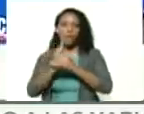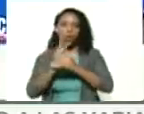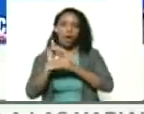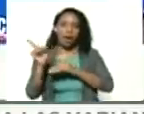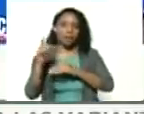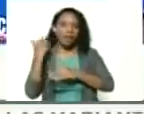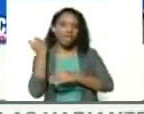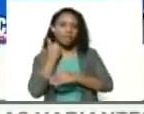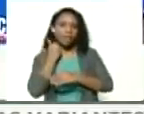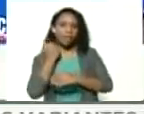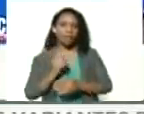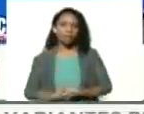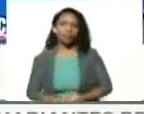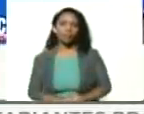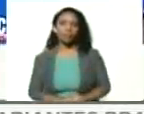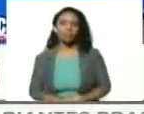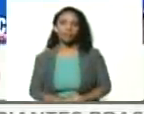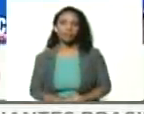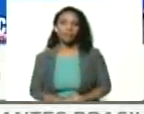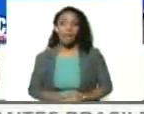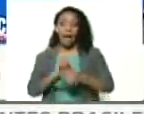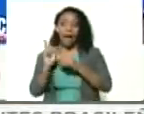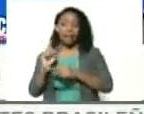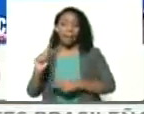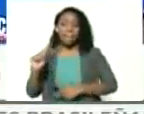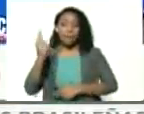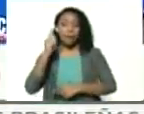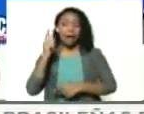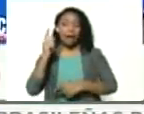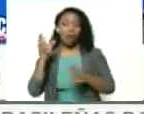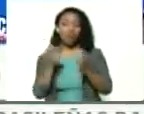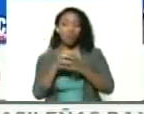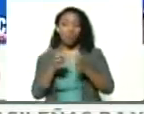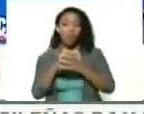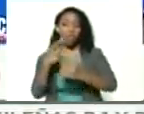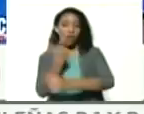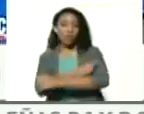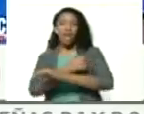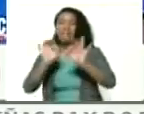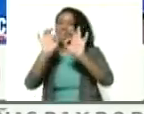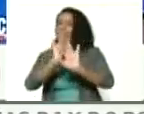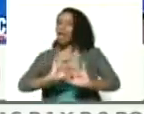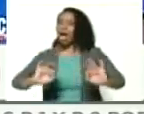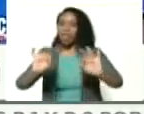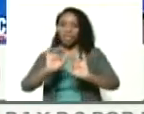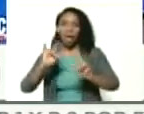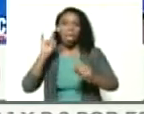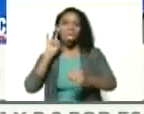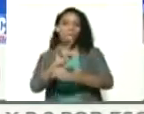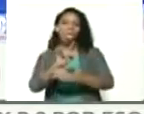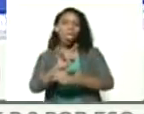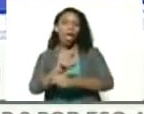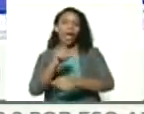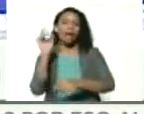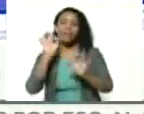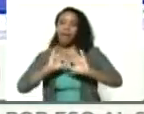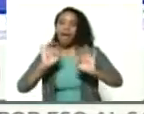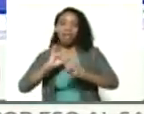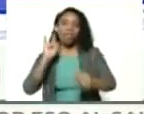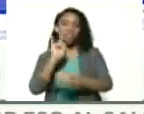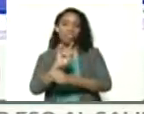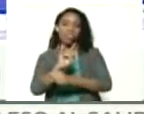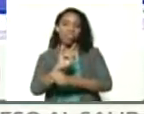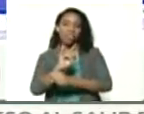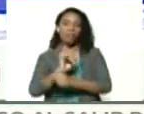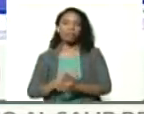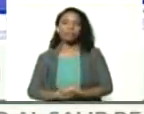la enfermedad. Esta es la primera generación de vacunas. Que nadie te engañe, que nadie te llame engaño.